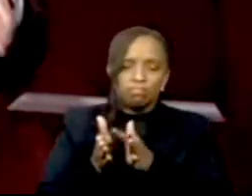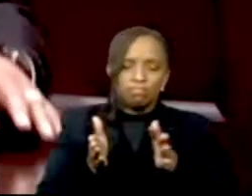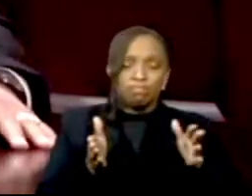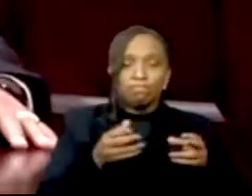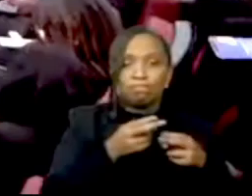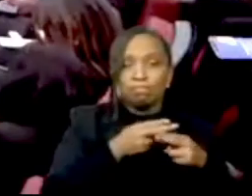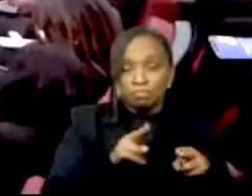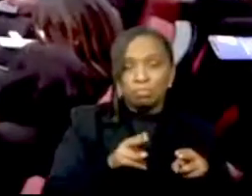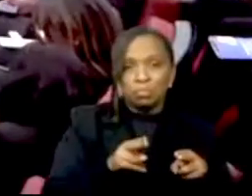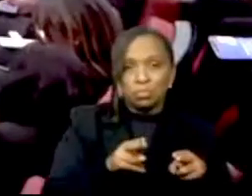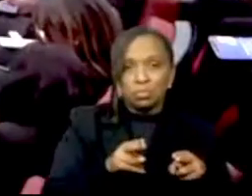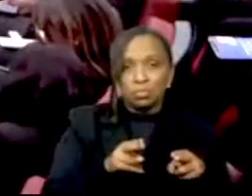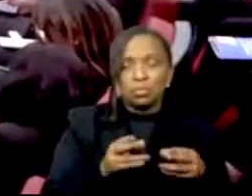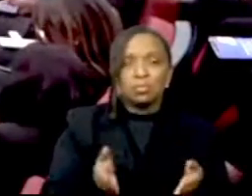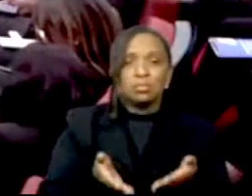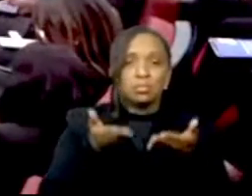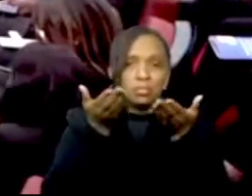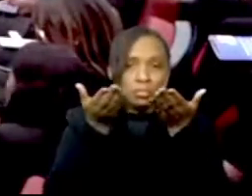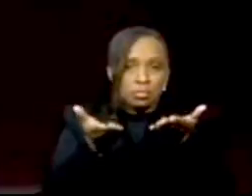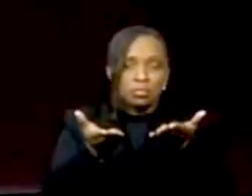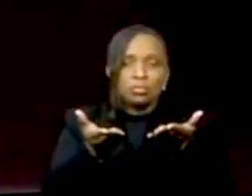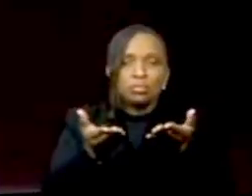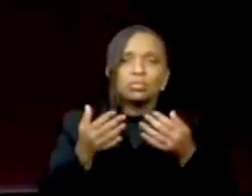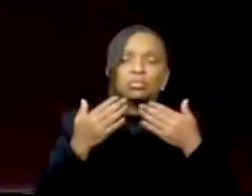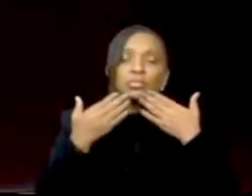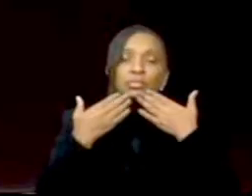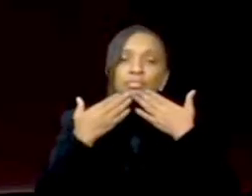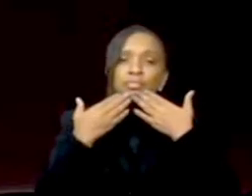Muchísimas gracias, asambleísta. Muchas gracias, asambleísta.